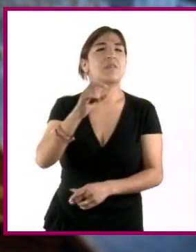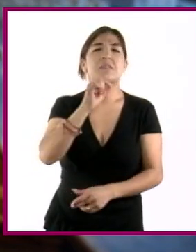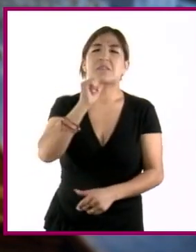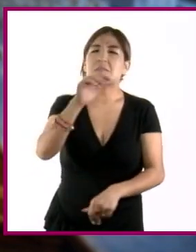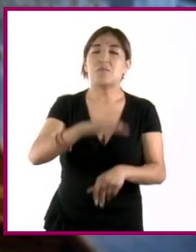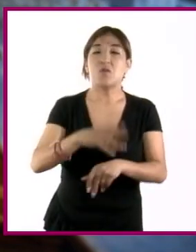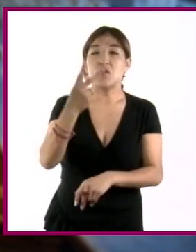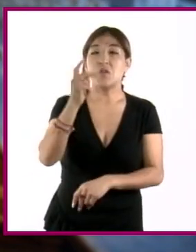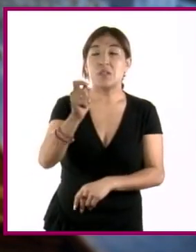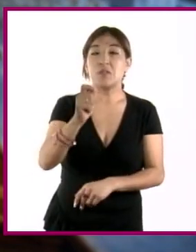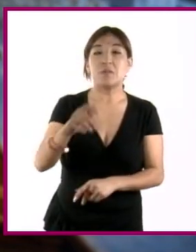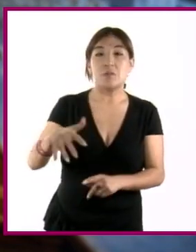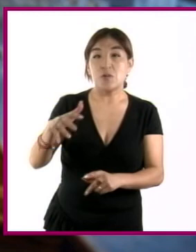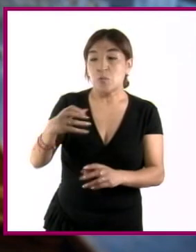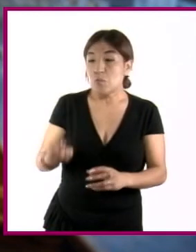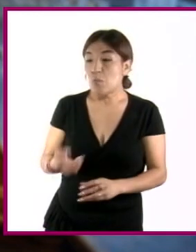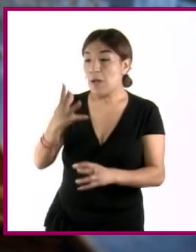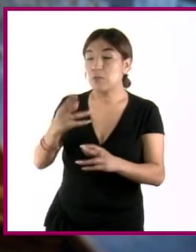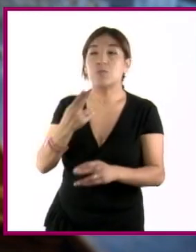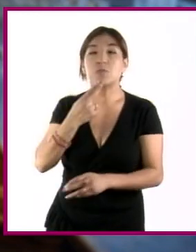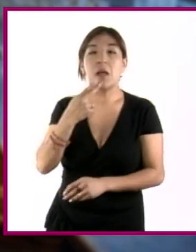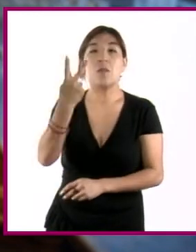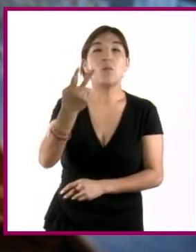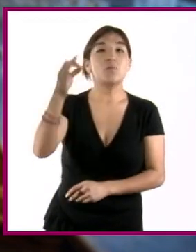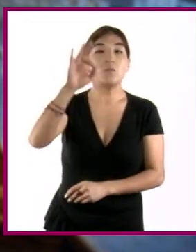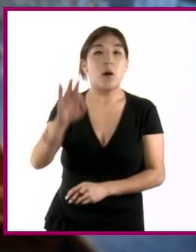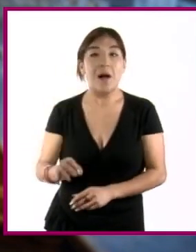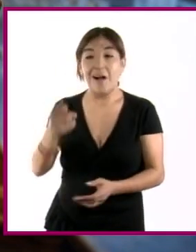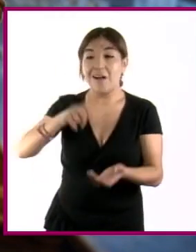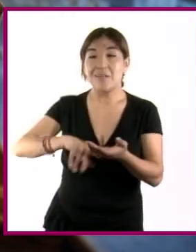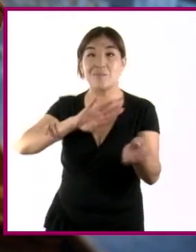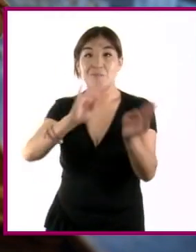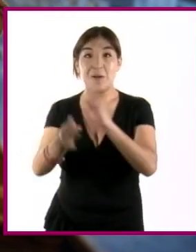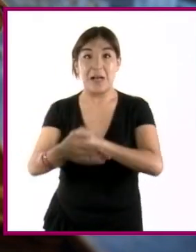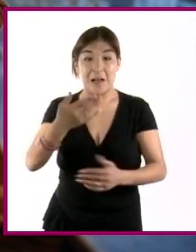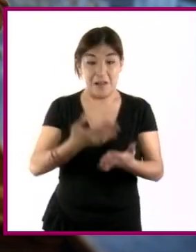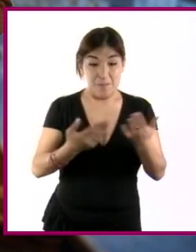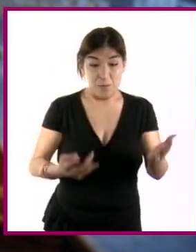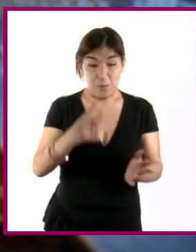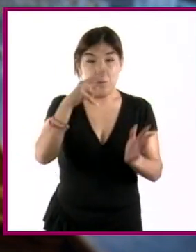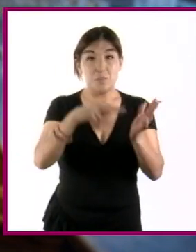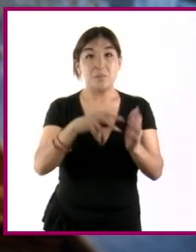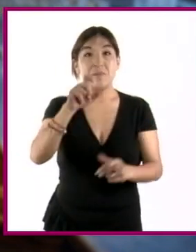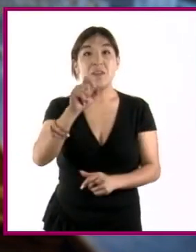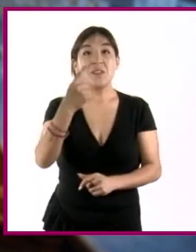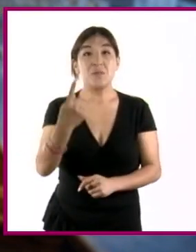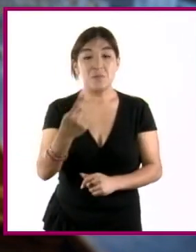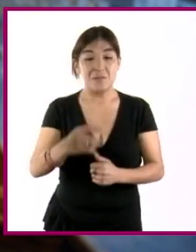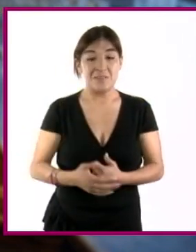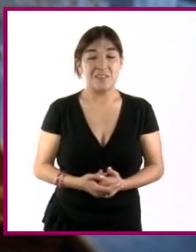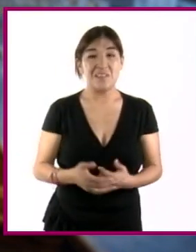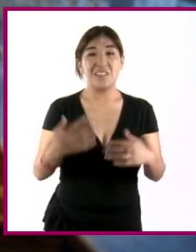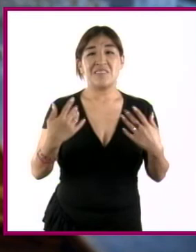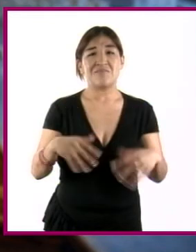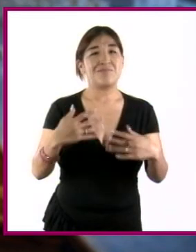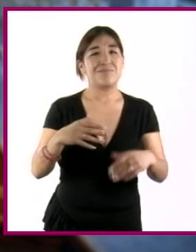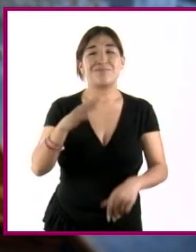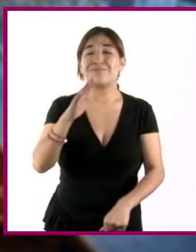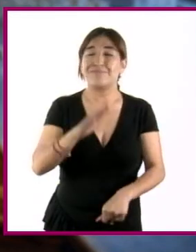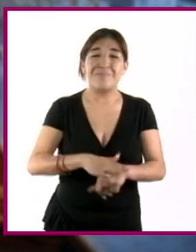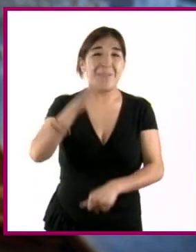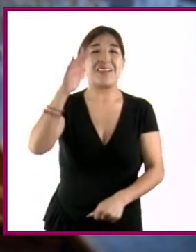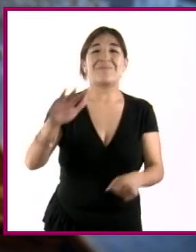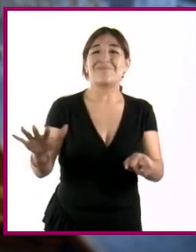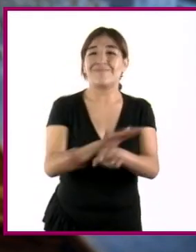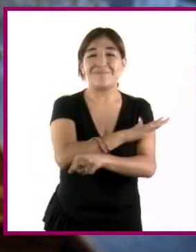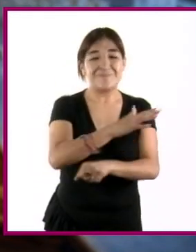los volúmenes totales de plástico en el mundo. Y en 2021 vamos a estar con el plástico hasta el cuello. Eso es